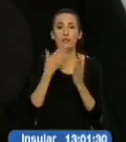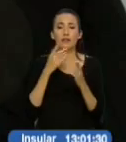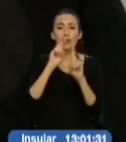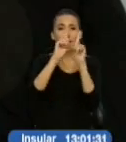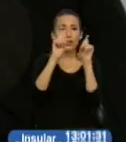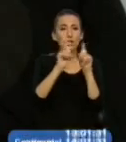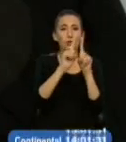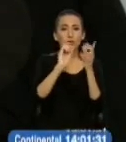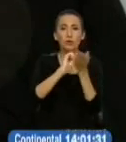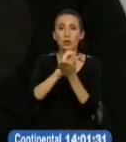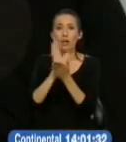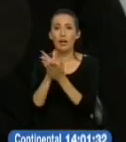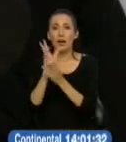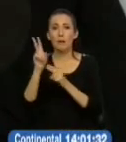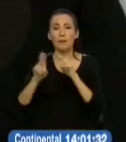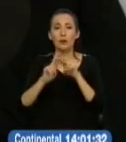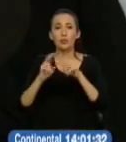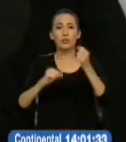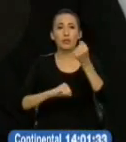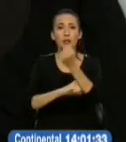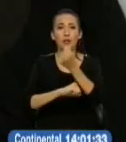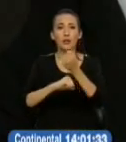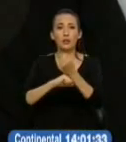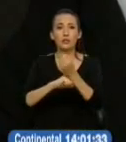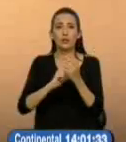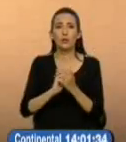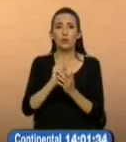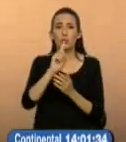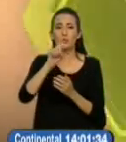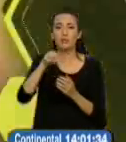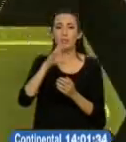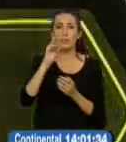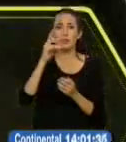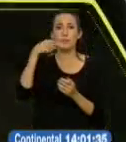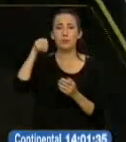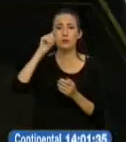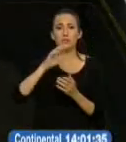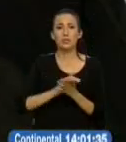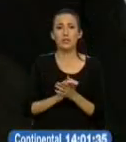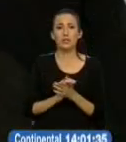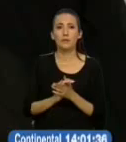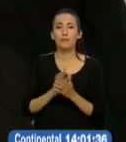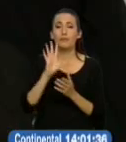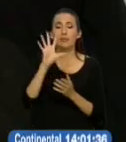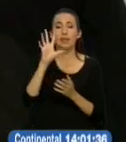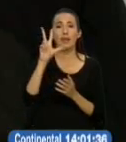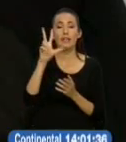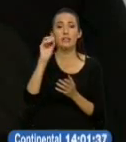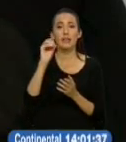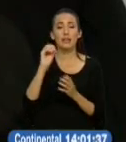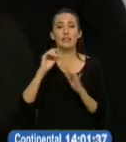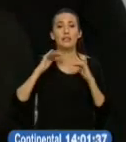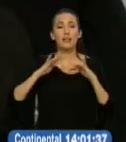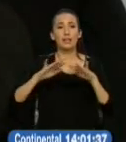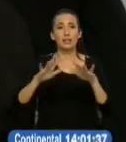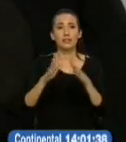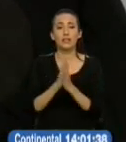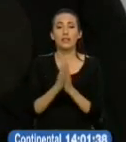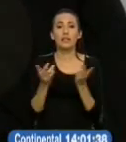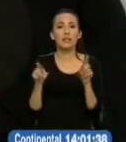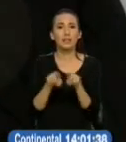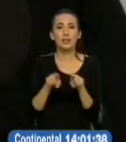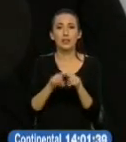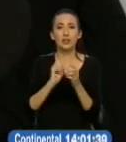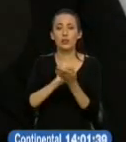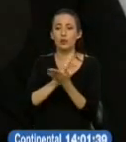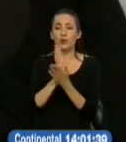Asamblea Constituyente con el respaldo del 81.7%. El 30 de septiembre de 2007, los candidatos de gobierno ganaron arrolladoramente las